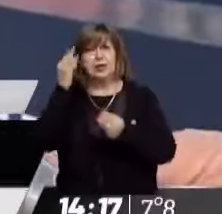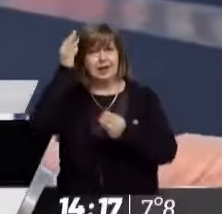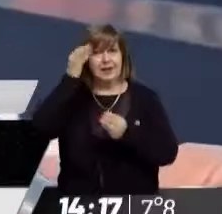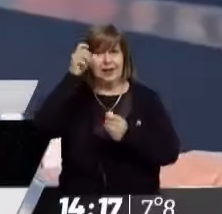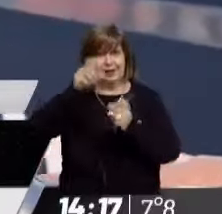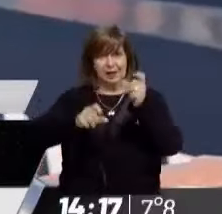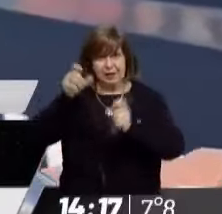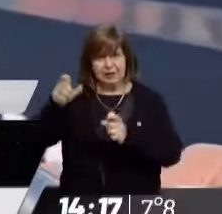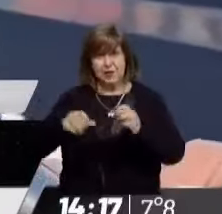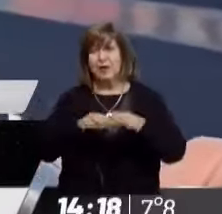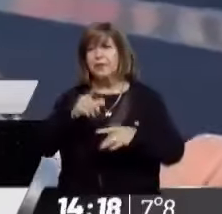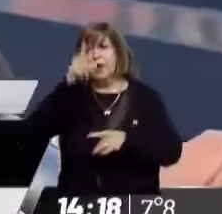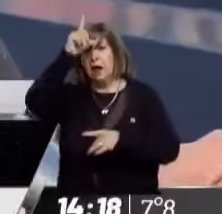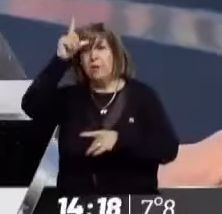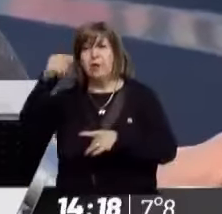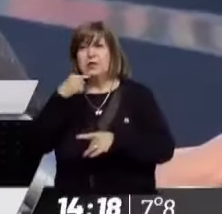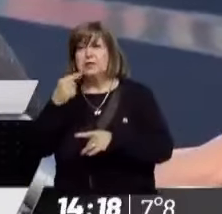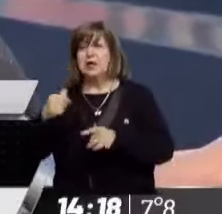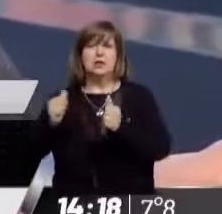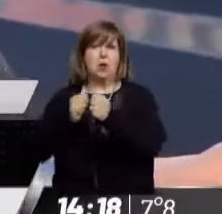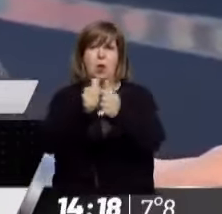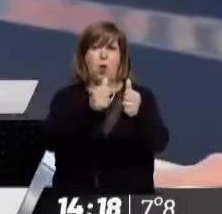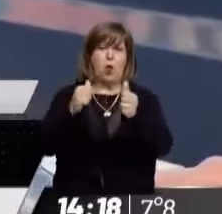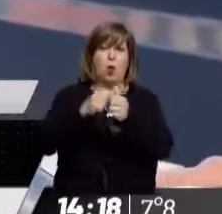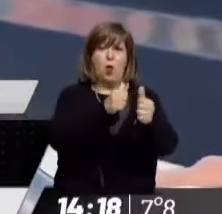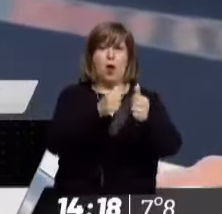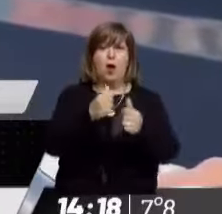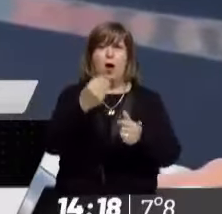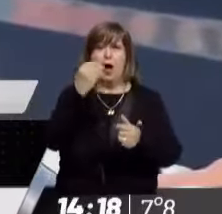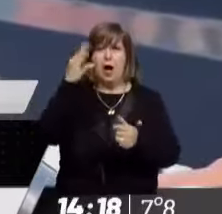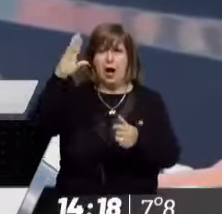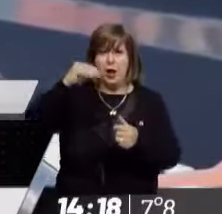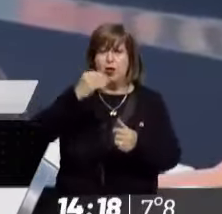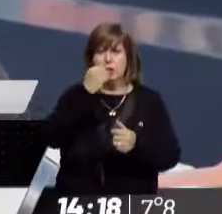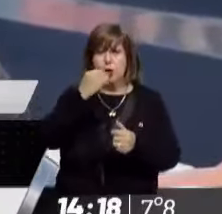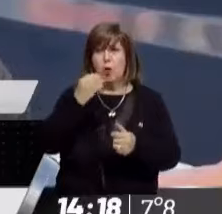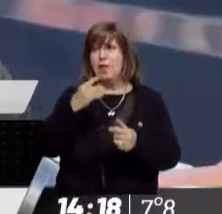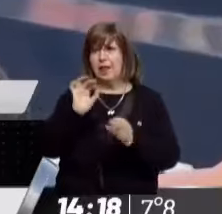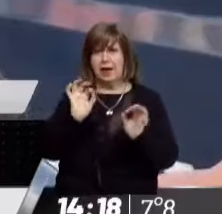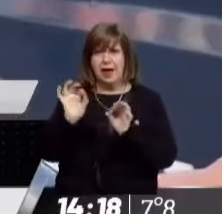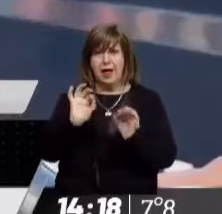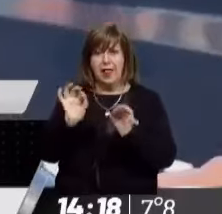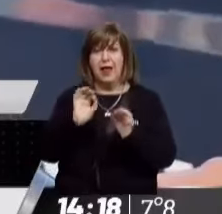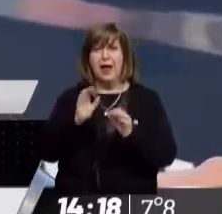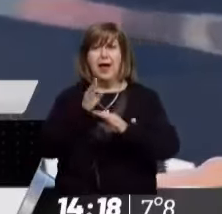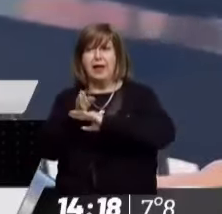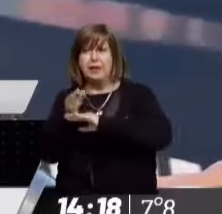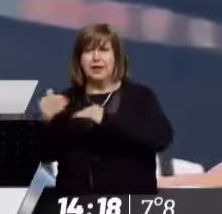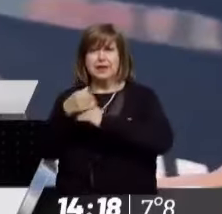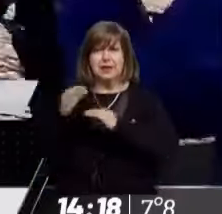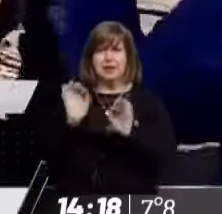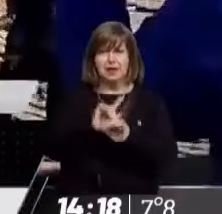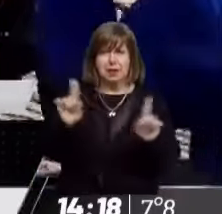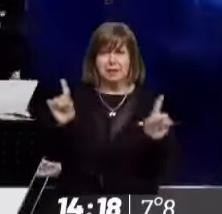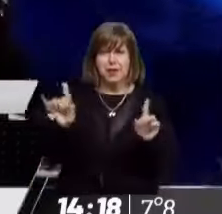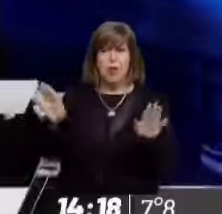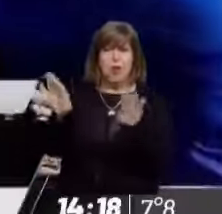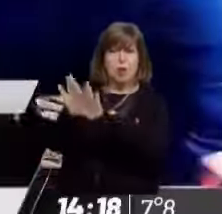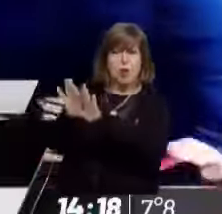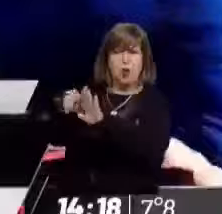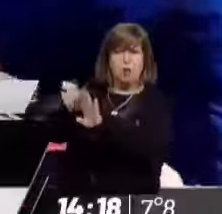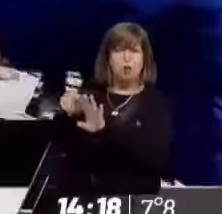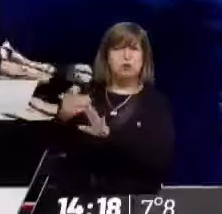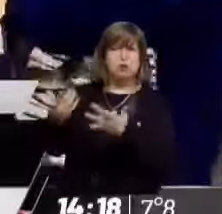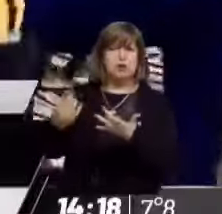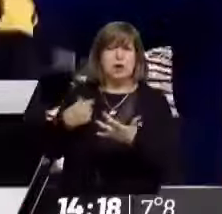les dijo nada la policía no empezó a hacer persecución no dejaron sin comer anoche no nos dejaban salir no nos dejaban entrar ni salir a nadie nos dejaron sin